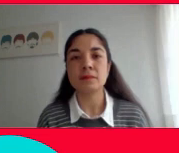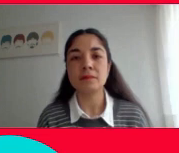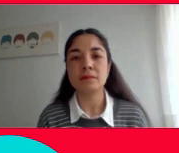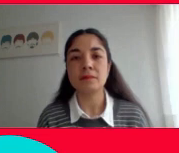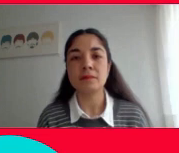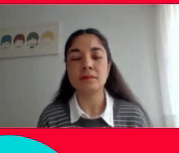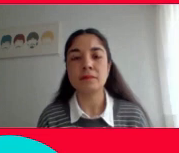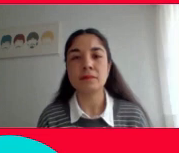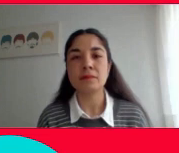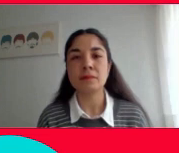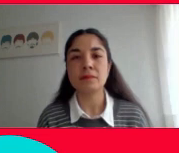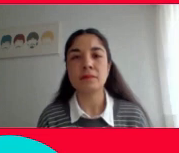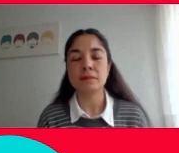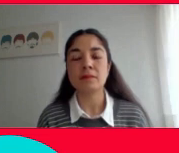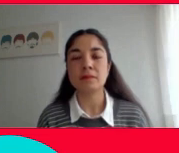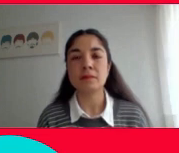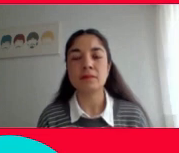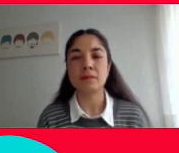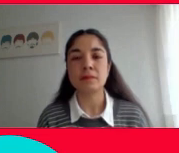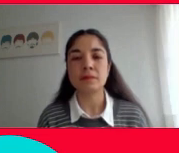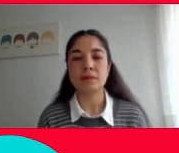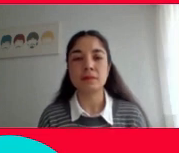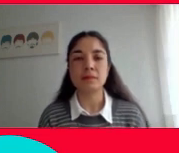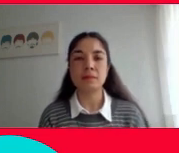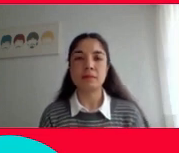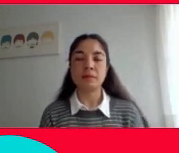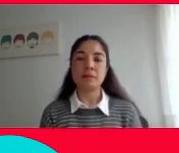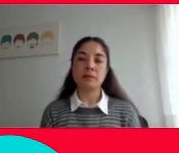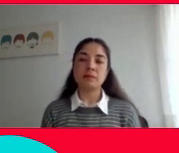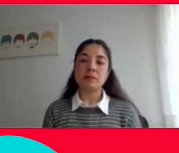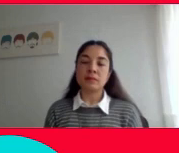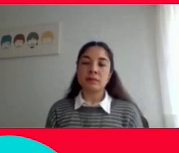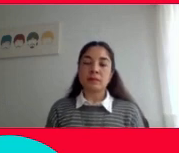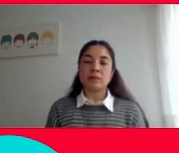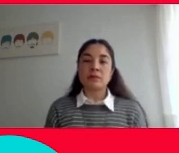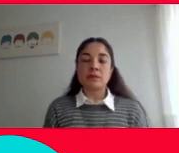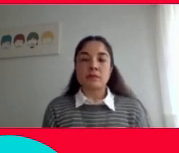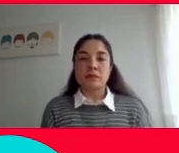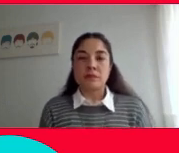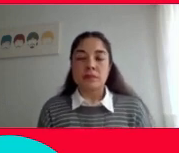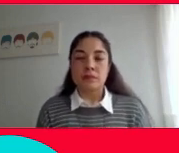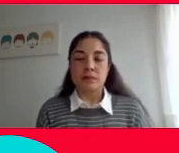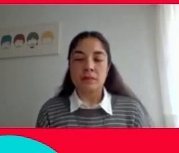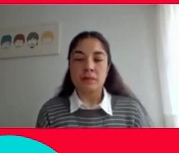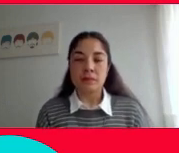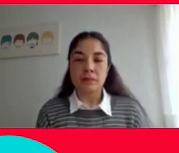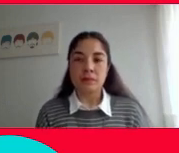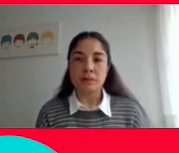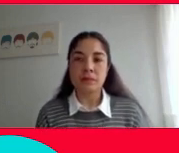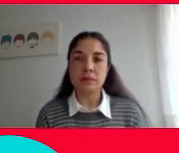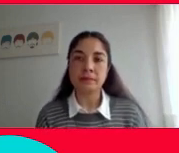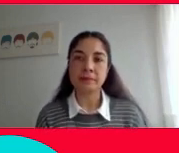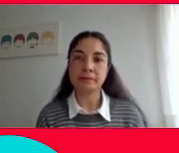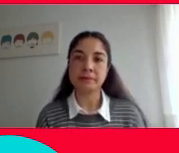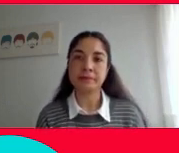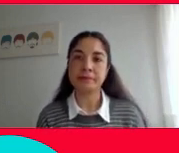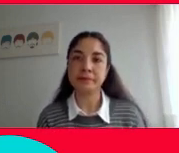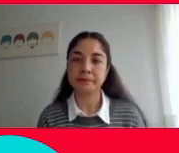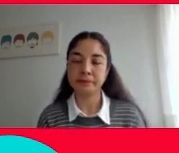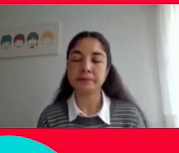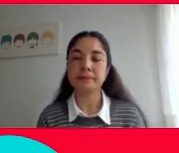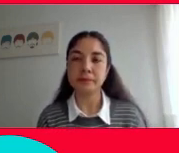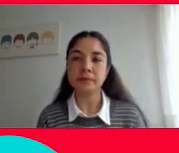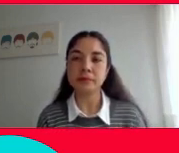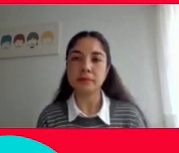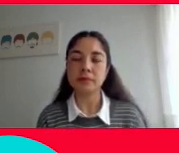empezaron, relajaron las medidas hace bastante tiempo y empezaron a haber brotes. Entonces hay que tomar conciencia de que todavía estamos en